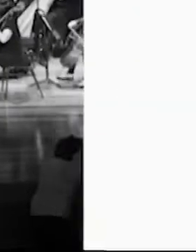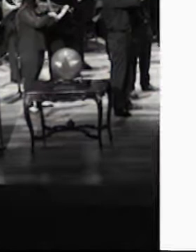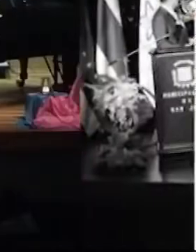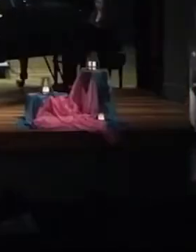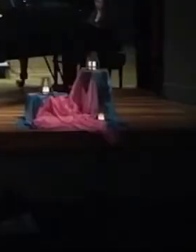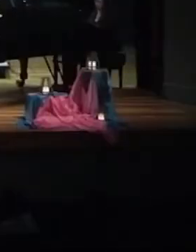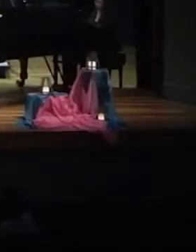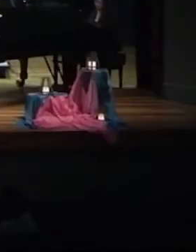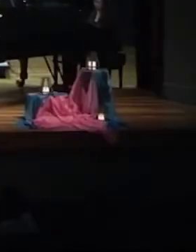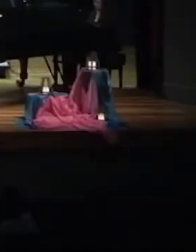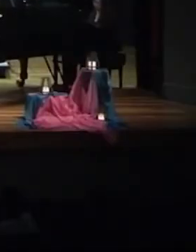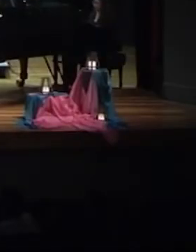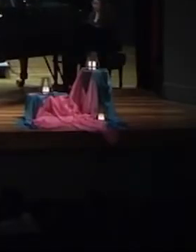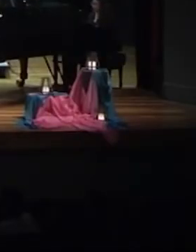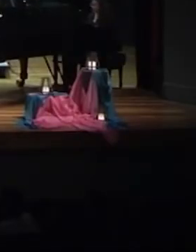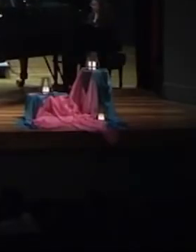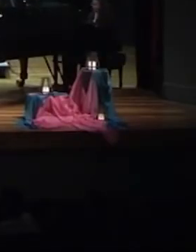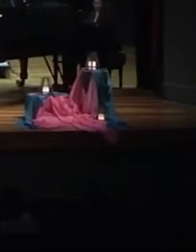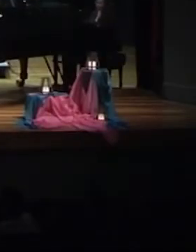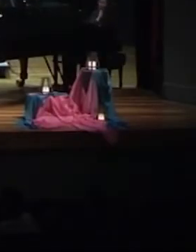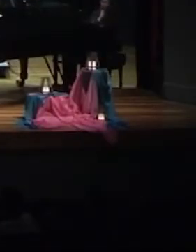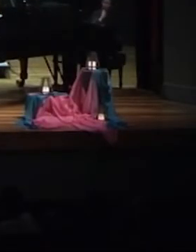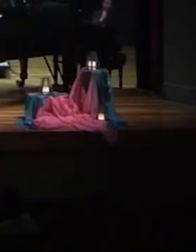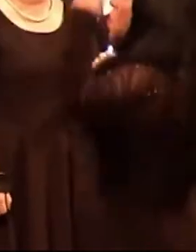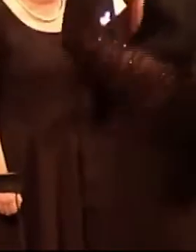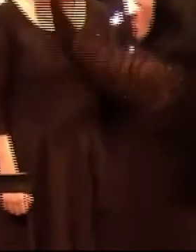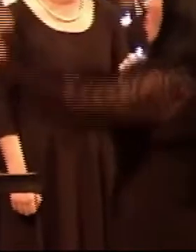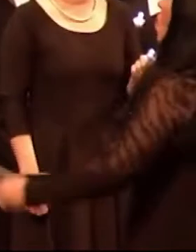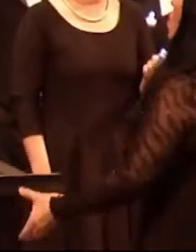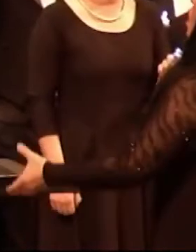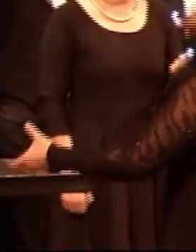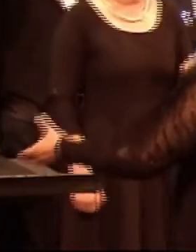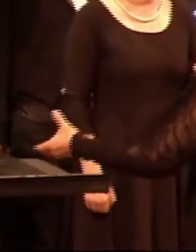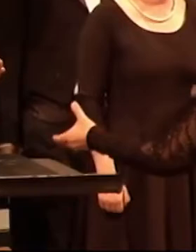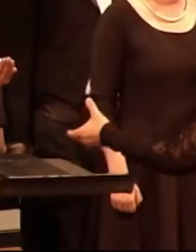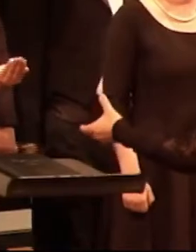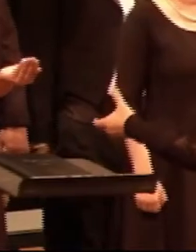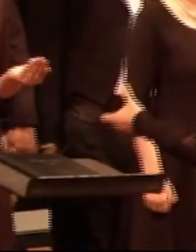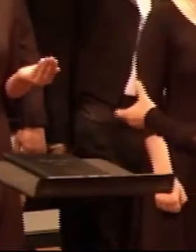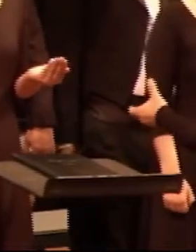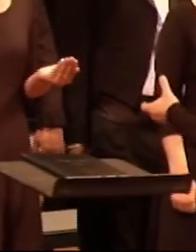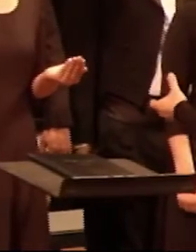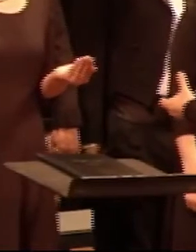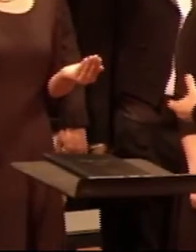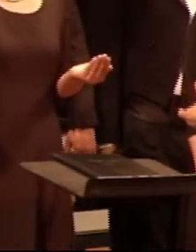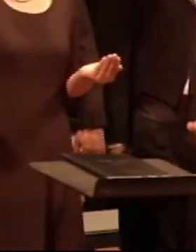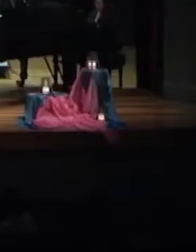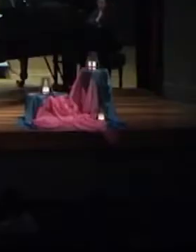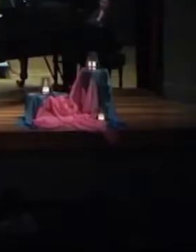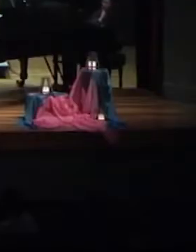En nuestro espacio Arte 13, disfrute de un concierto con uno de los coros con más trayectoria en nuestro